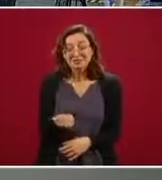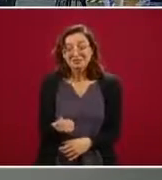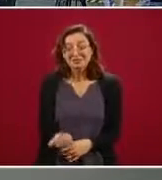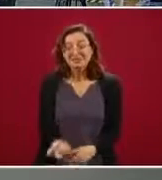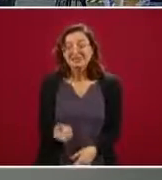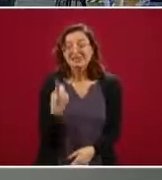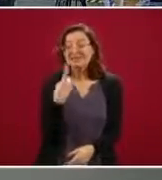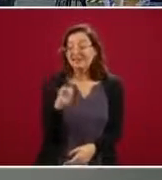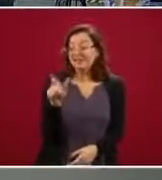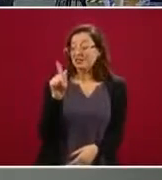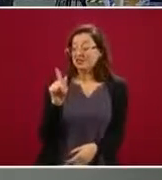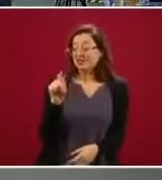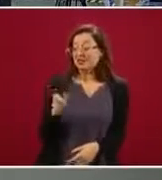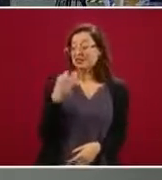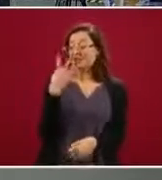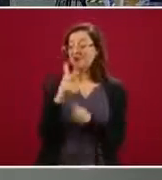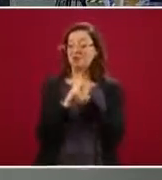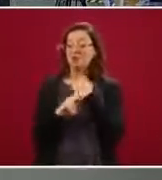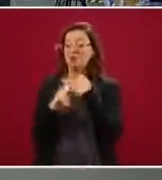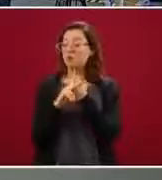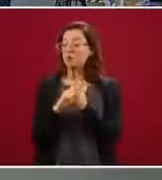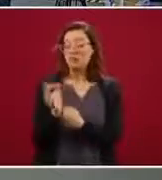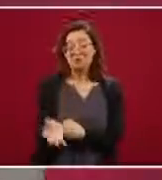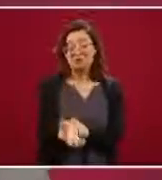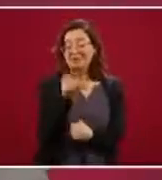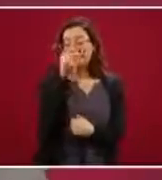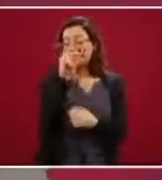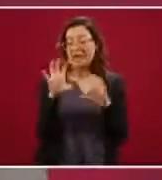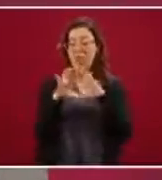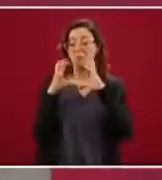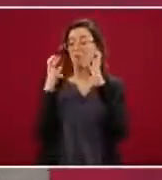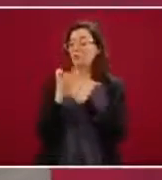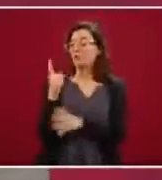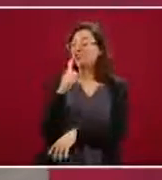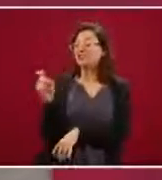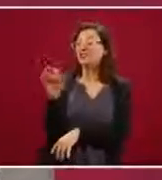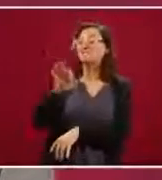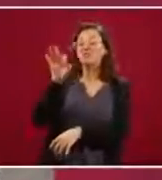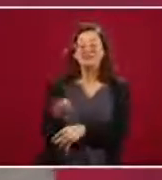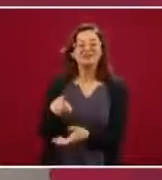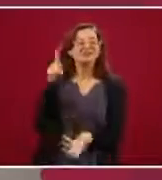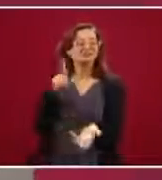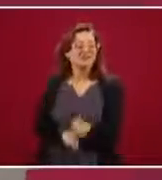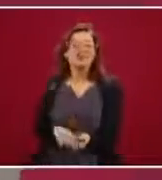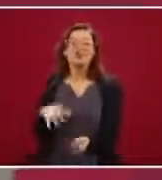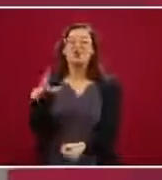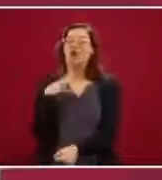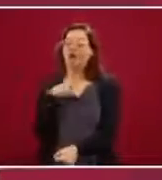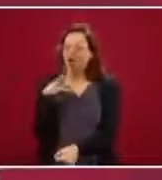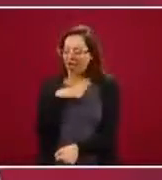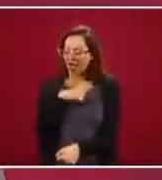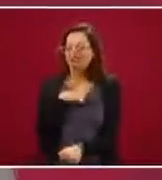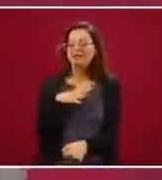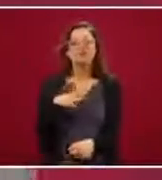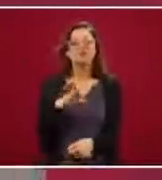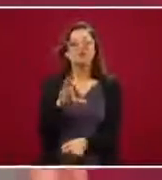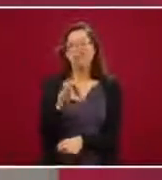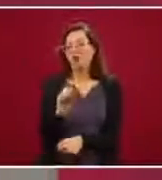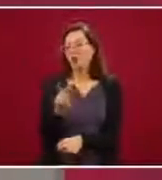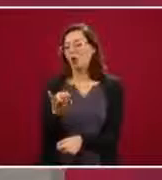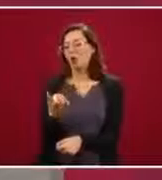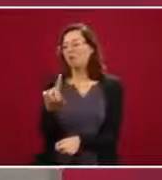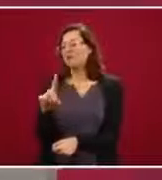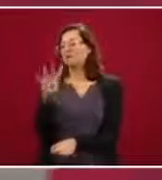174 países y muy pronto el 100%, todo el mundo va a tener suficiente coronavirus para